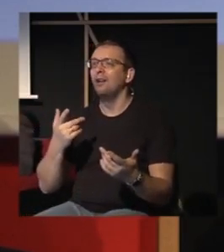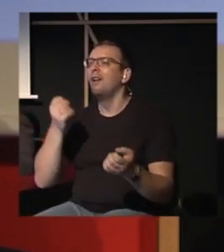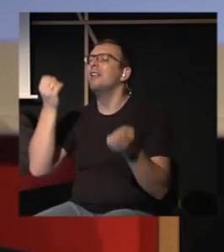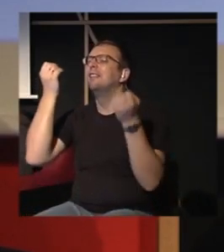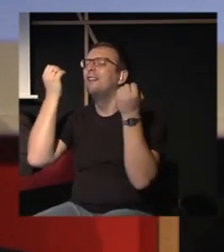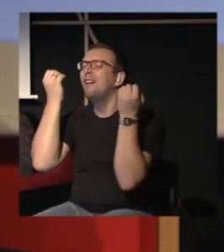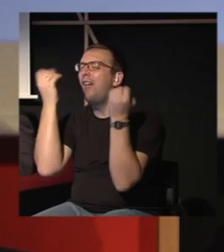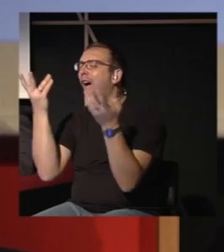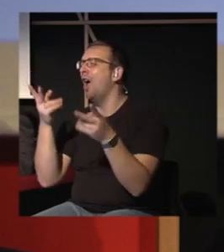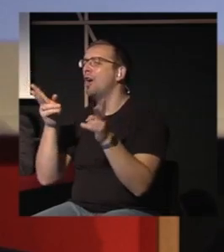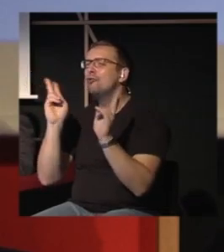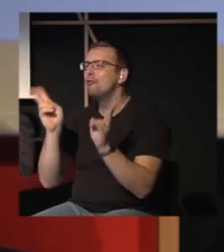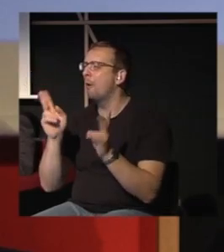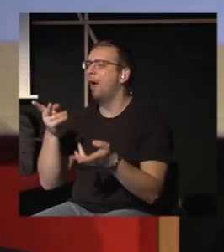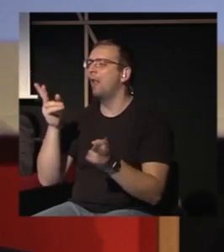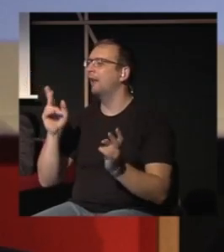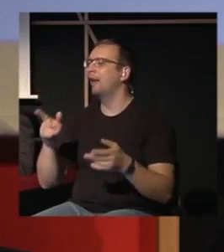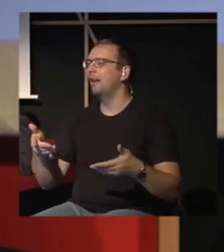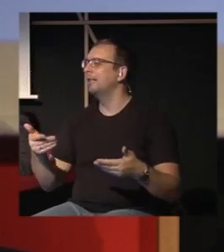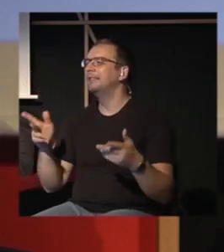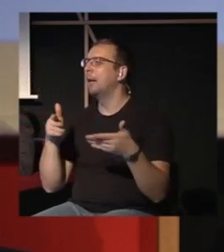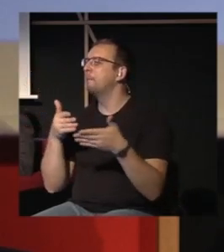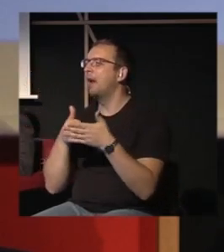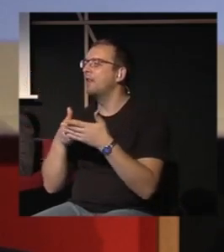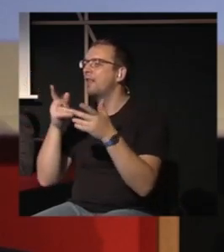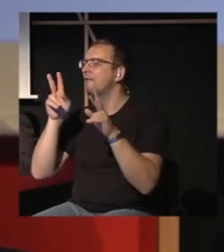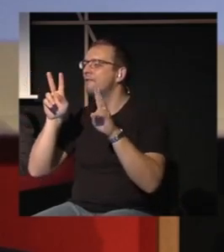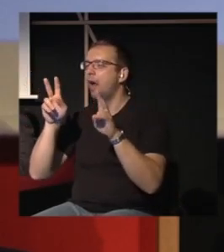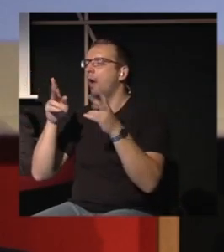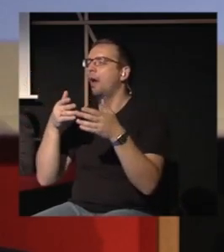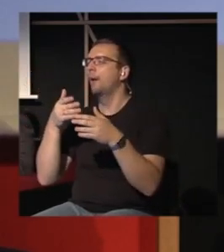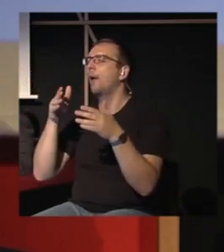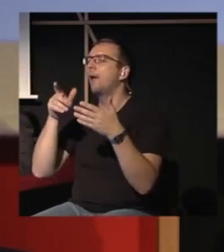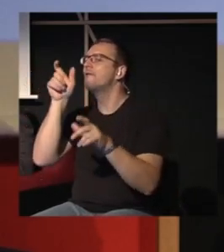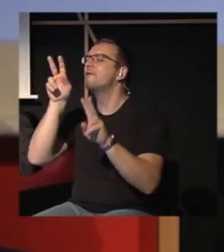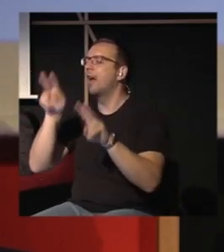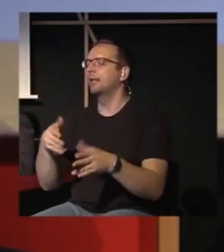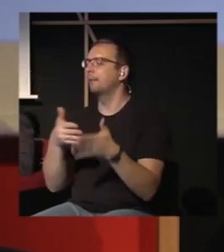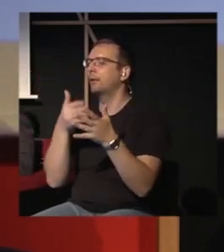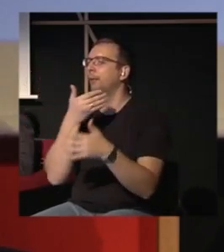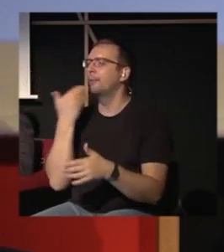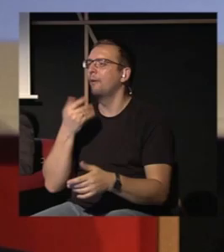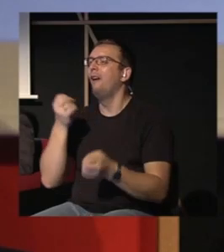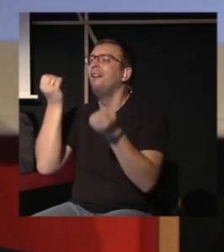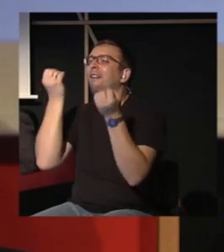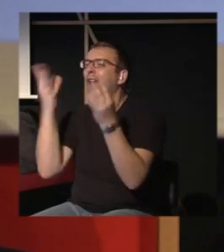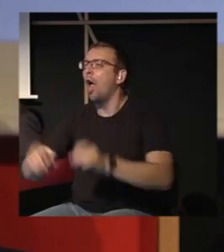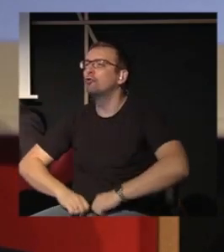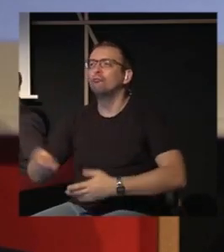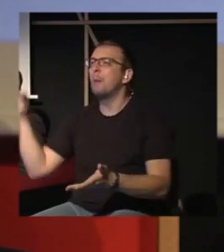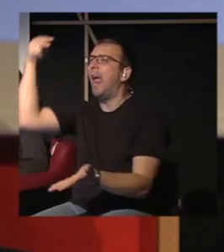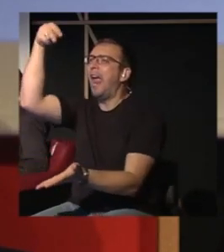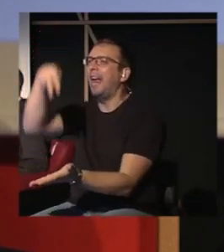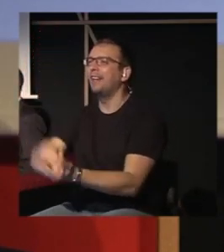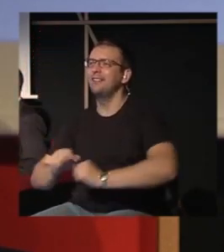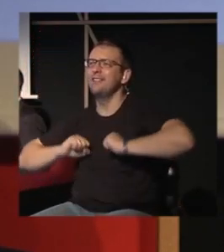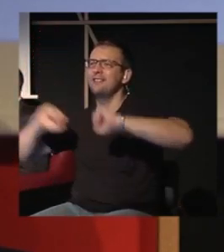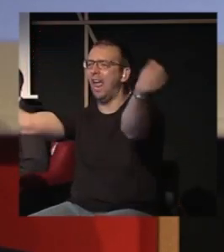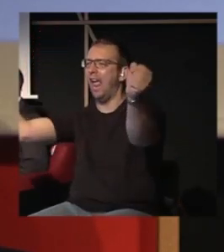aunque después ellos mismos pedían perdón a los aficionados en silla de rueda, pero ya se habían perdido el gol o esa